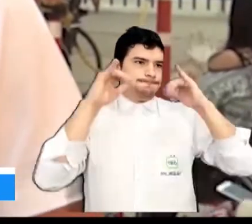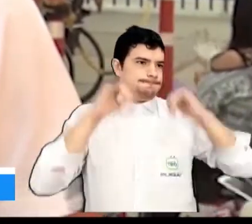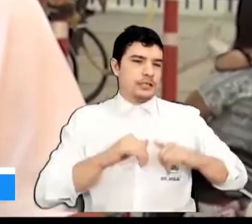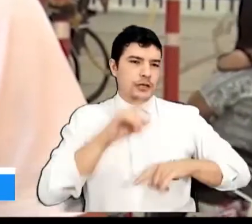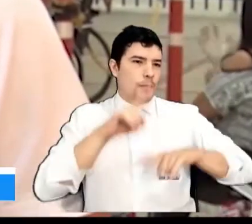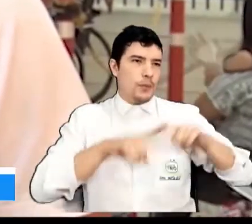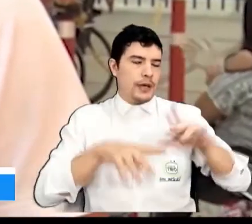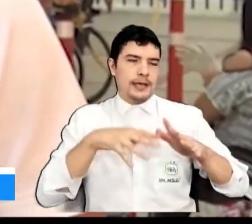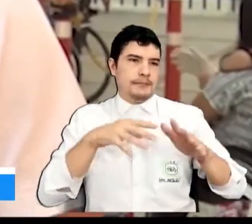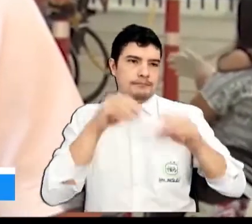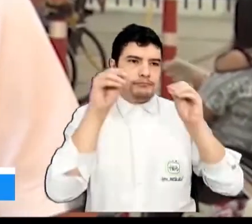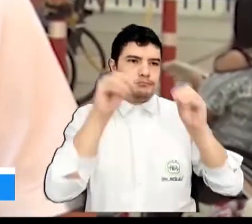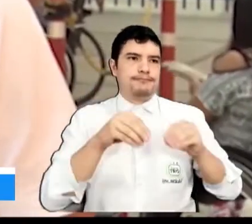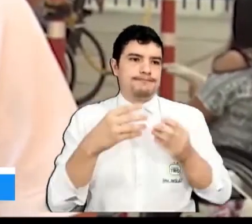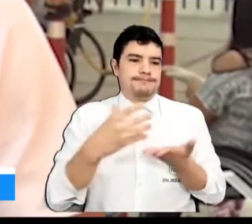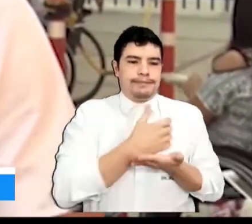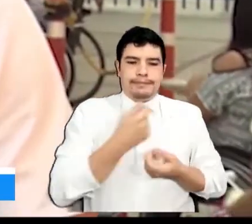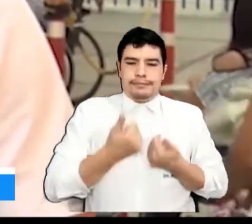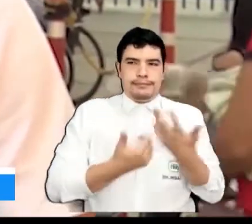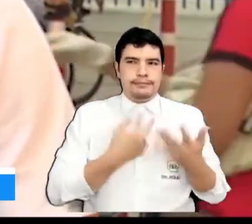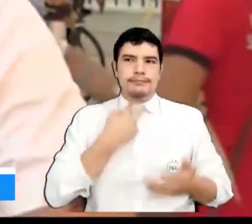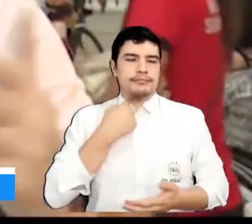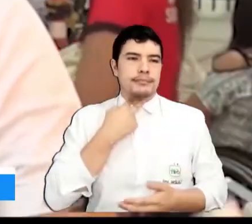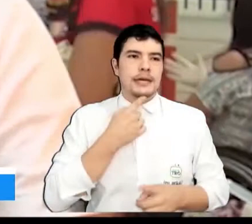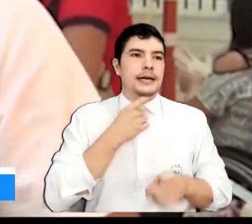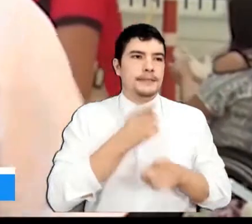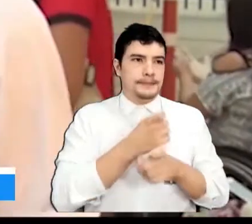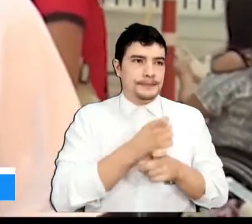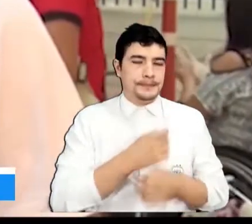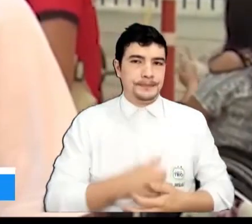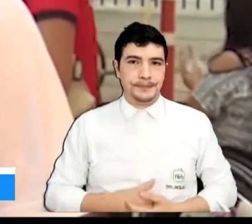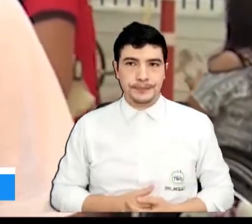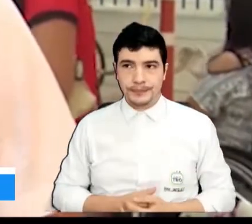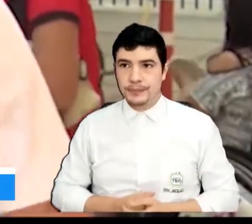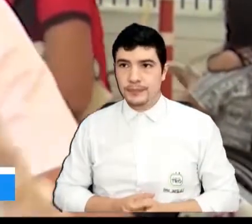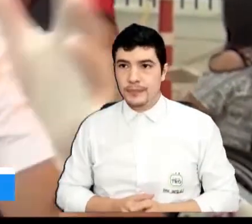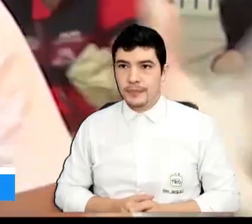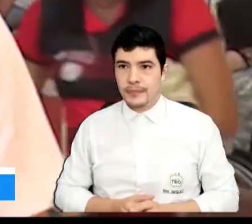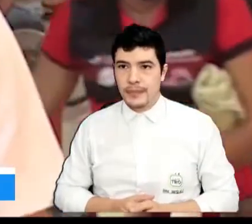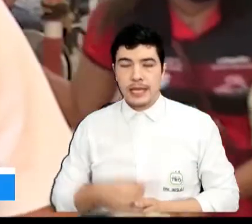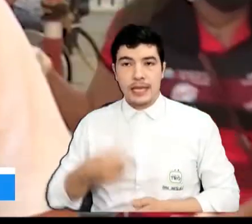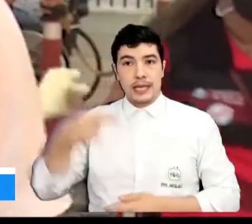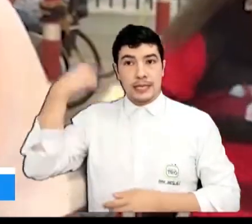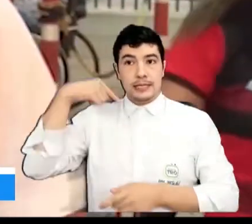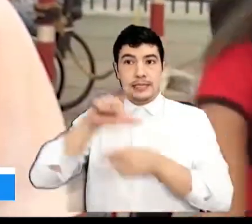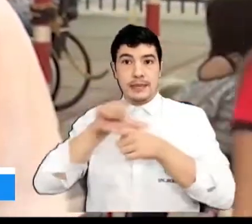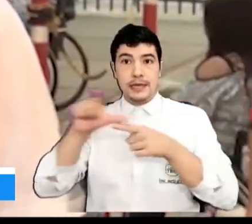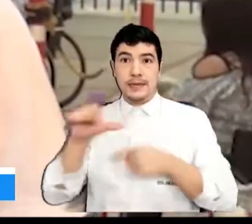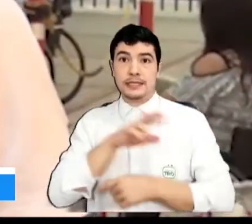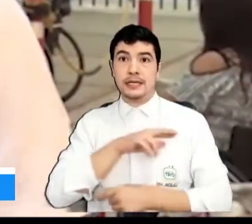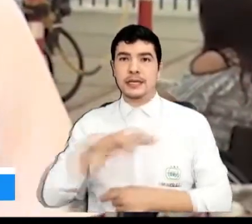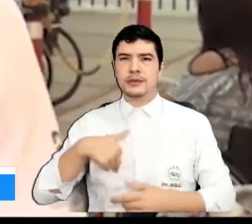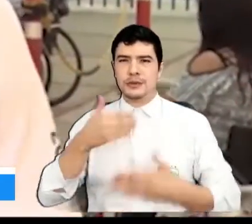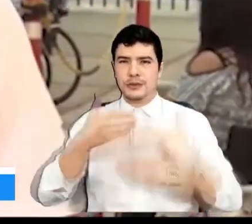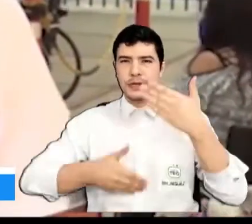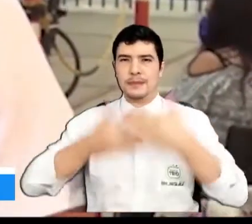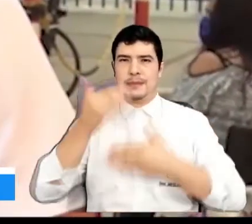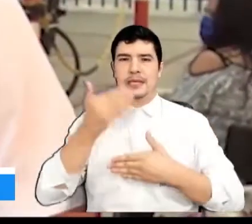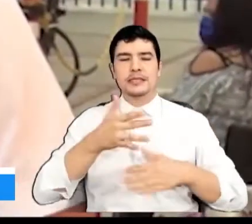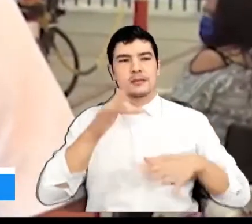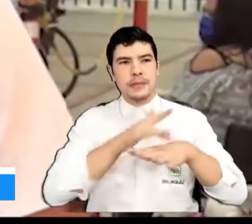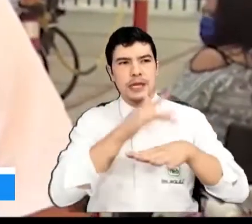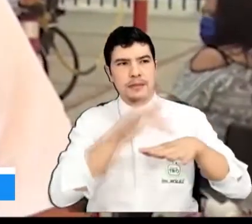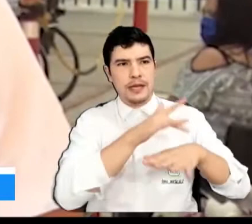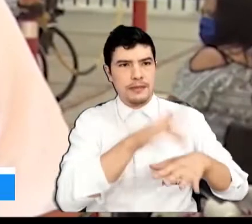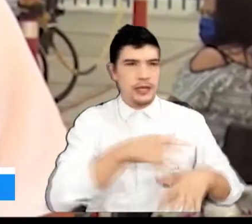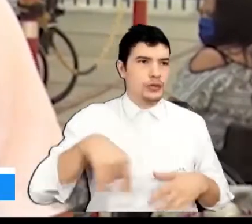los incentivos que le entregamos a los deportistas ganadores en Juegos Nacionales, tanto de deportes convencionales como